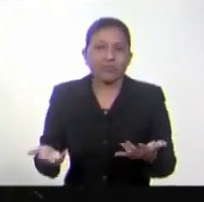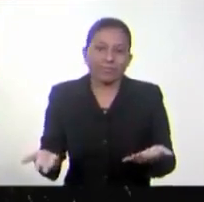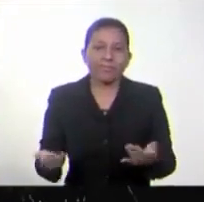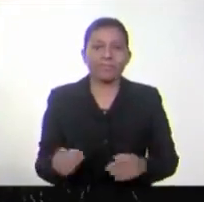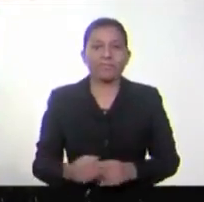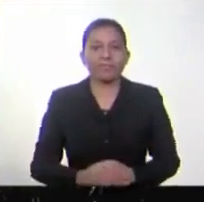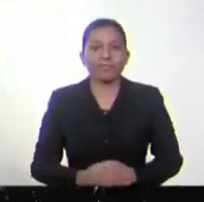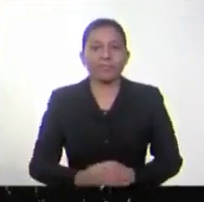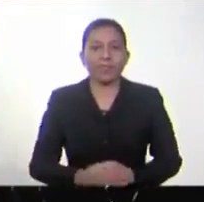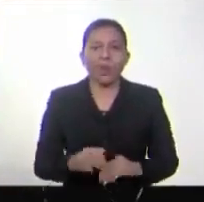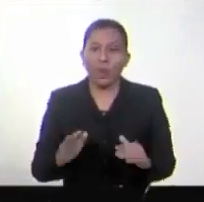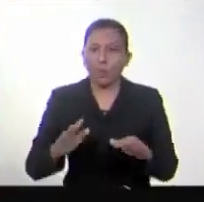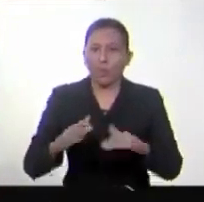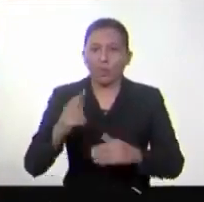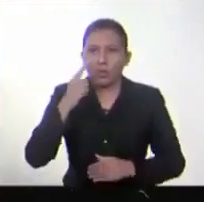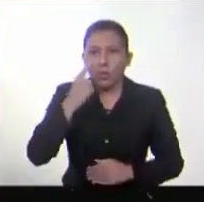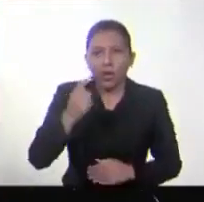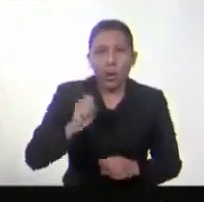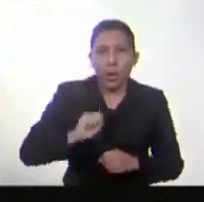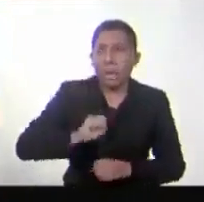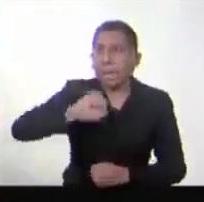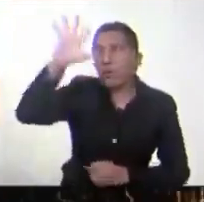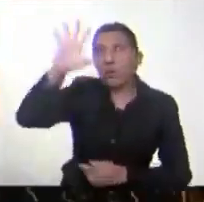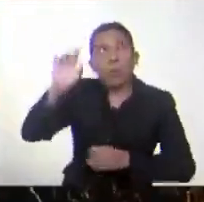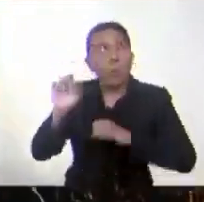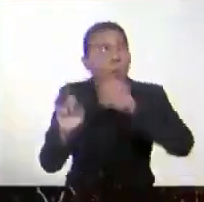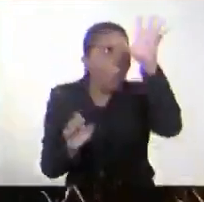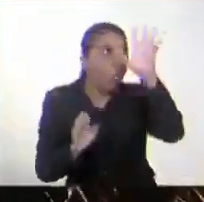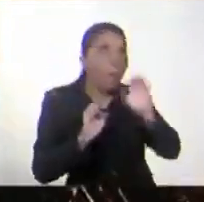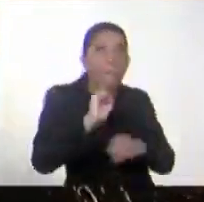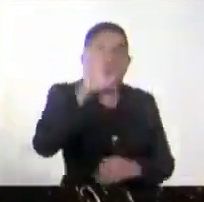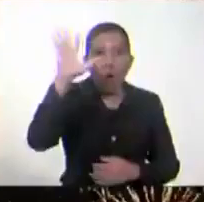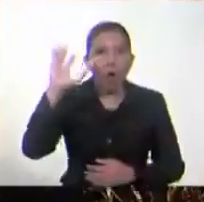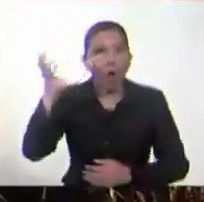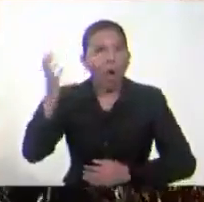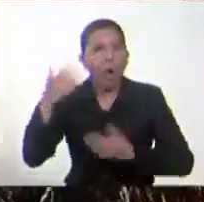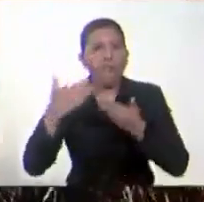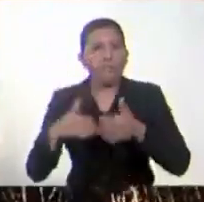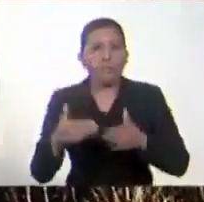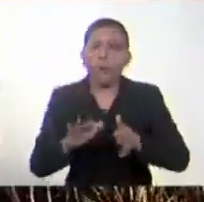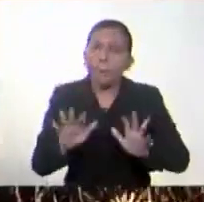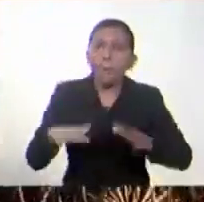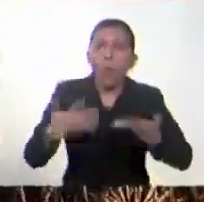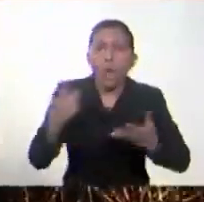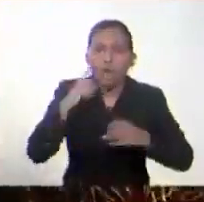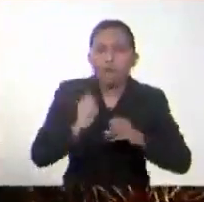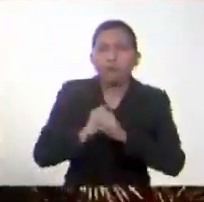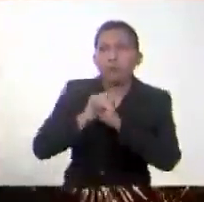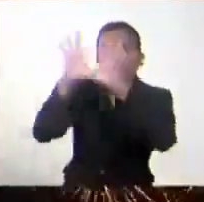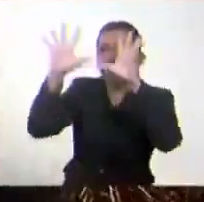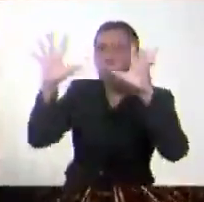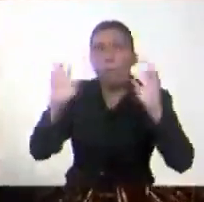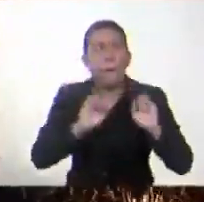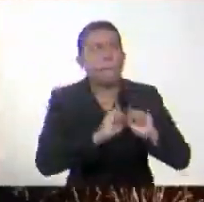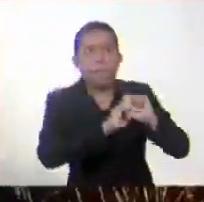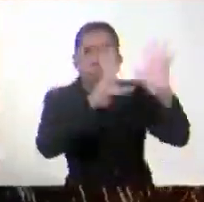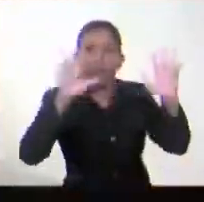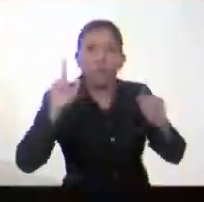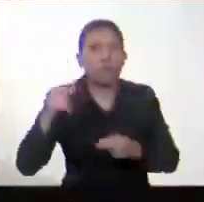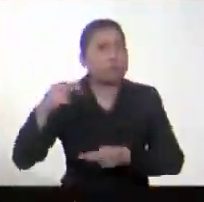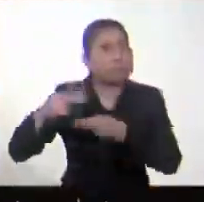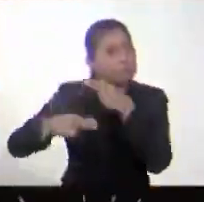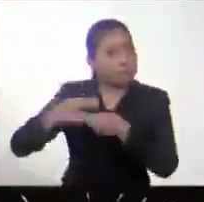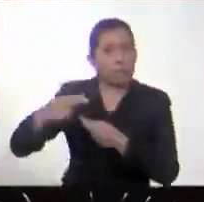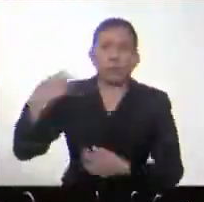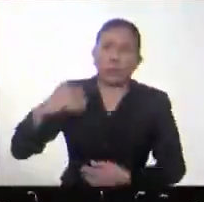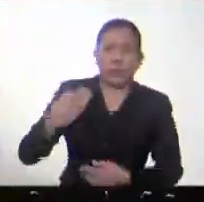¿A qué se deben los colores de los fuegos artificiales? Los fuegos artificiales son una tradición que tiene siglos de antigüedad y